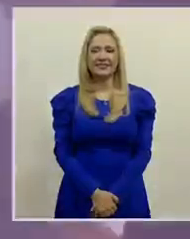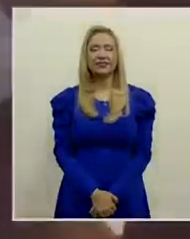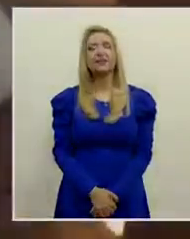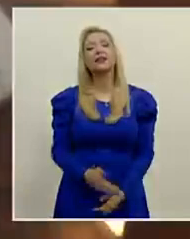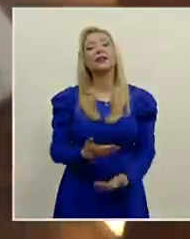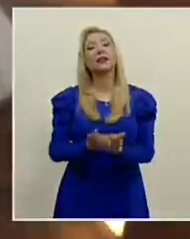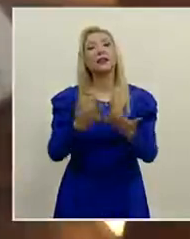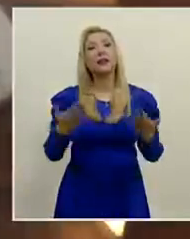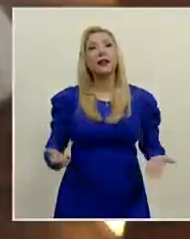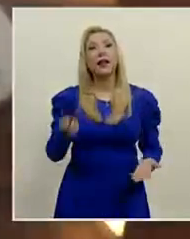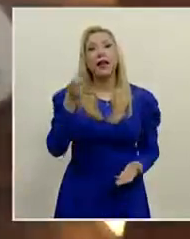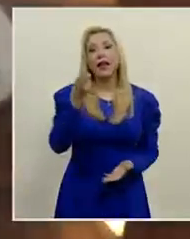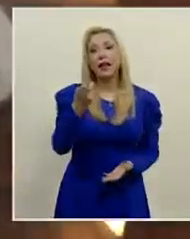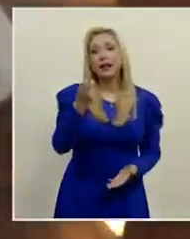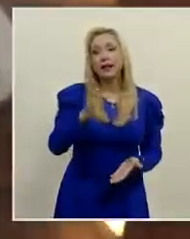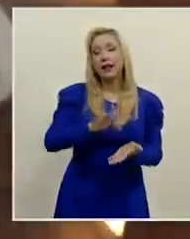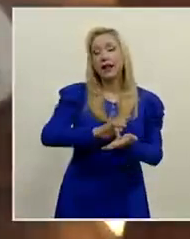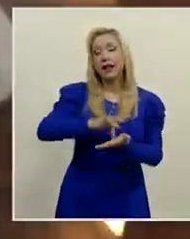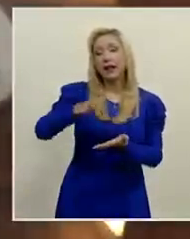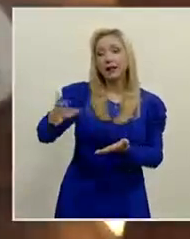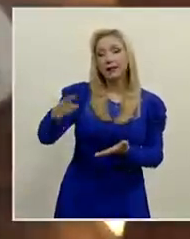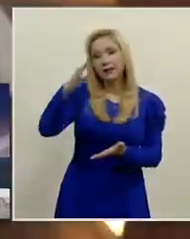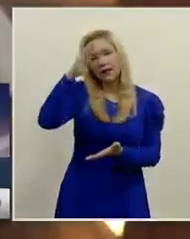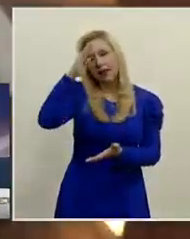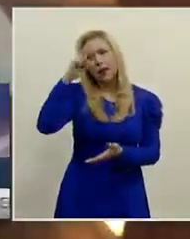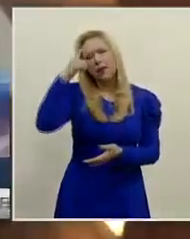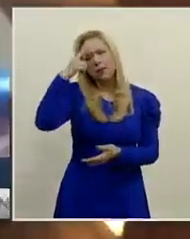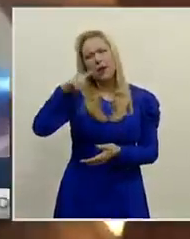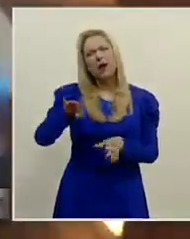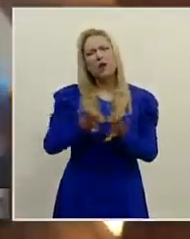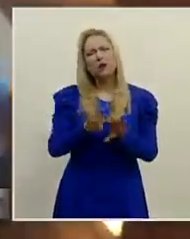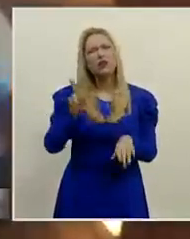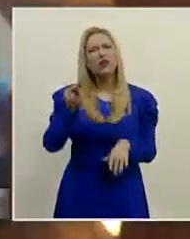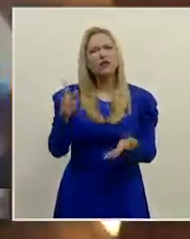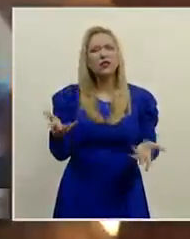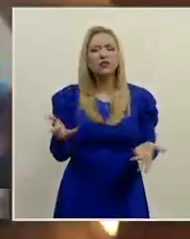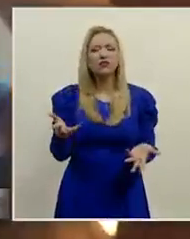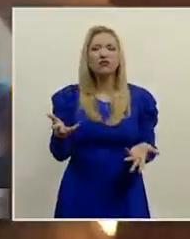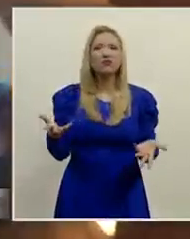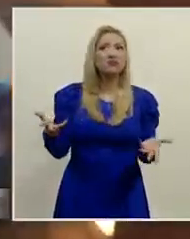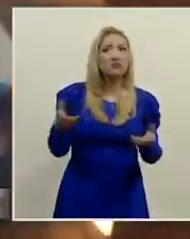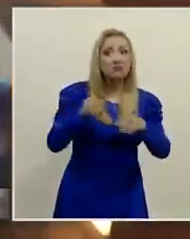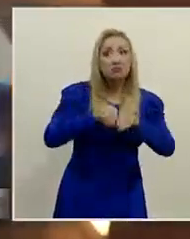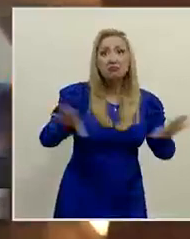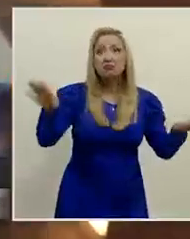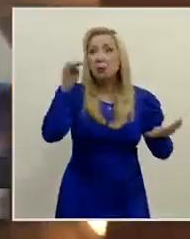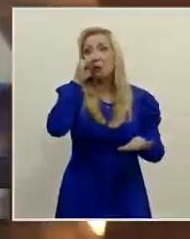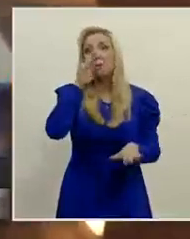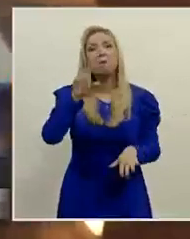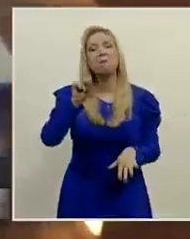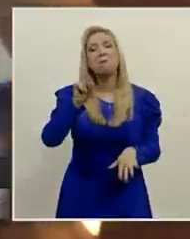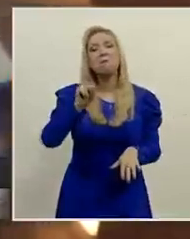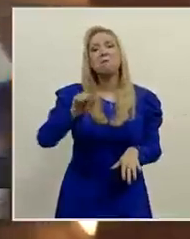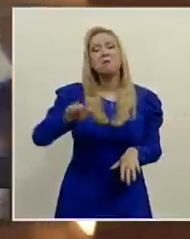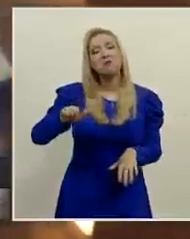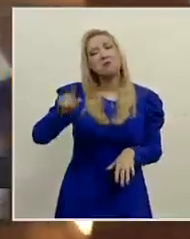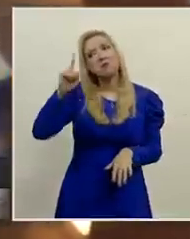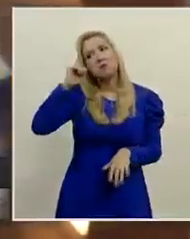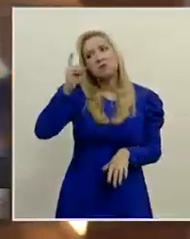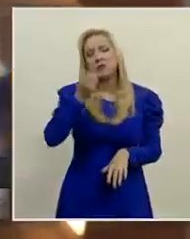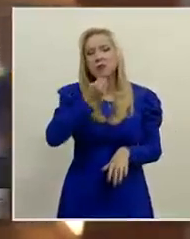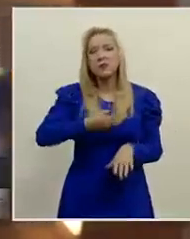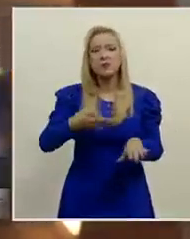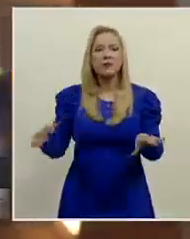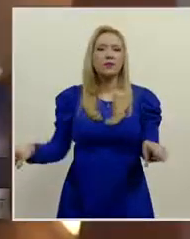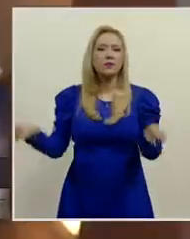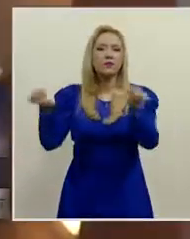Y se hizo mediante un mecanismo de televisión restringida que aprovechó la frecuencia de